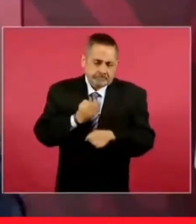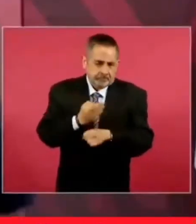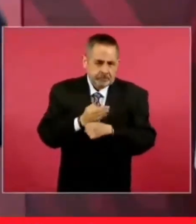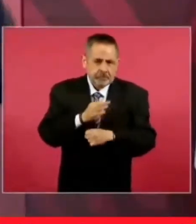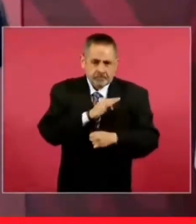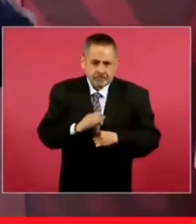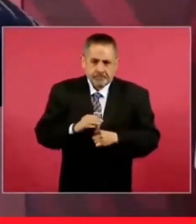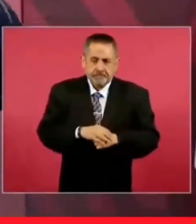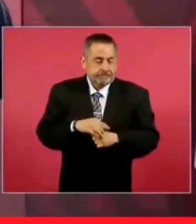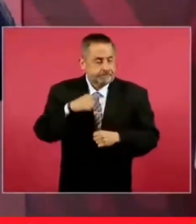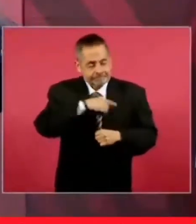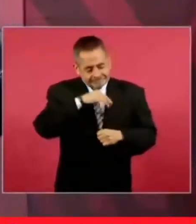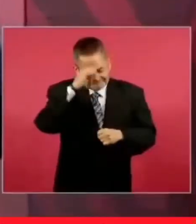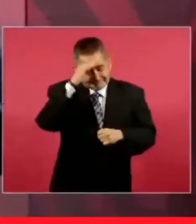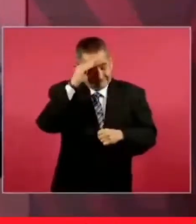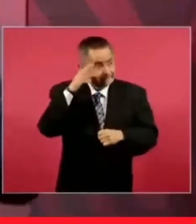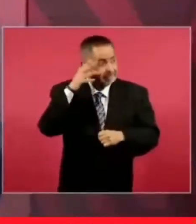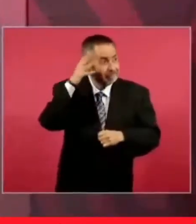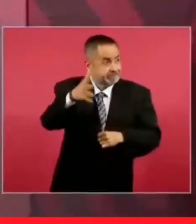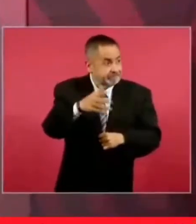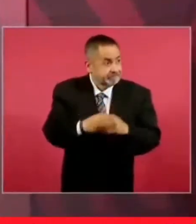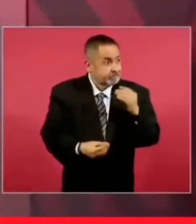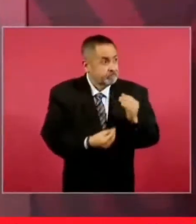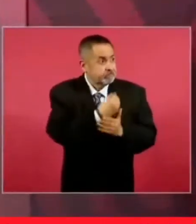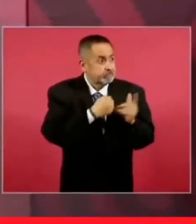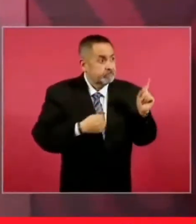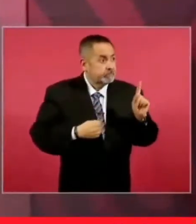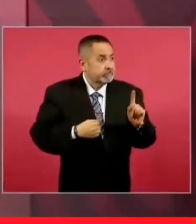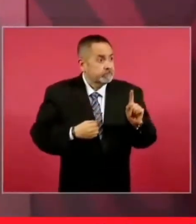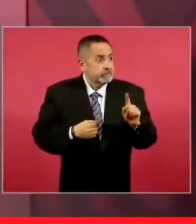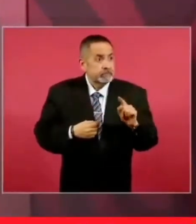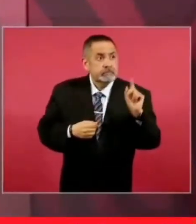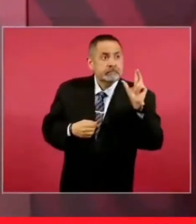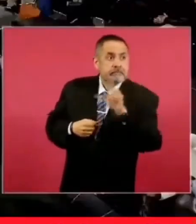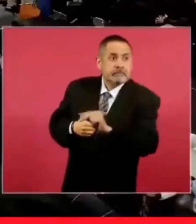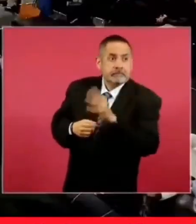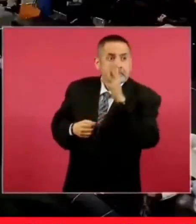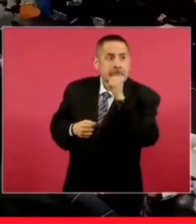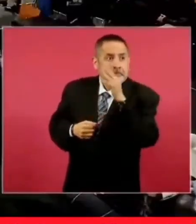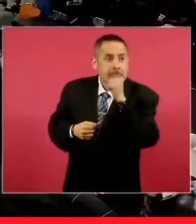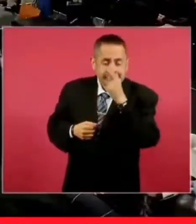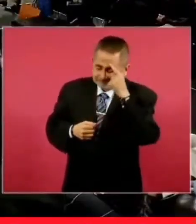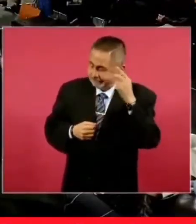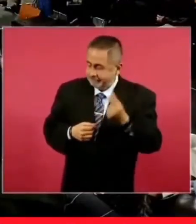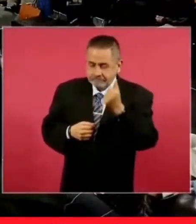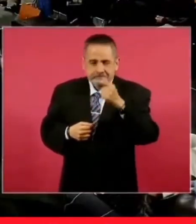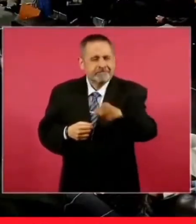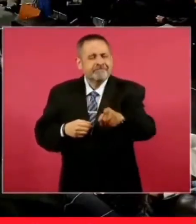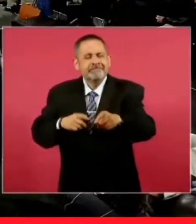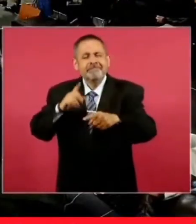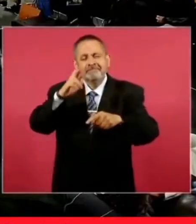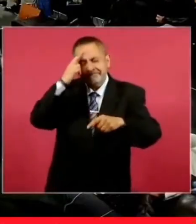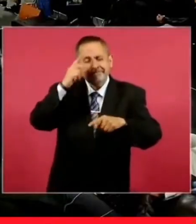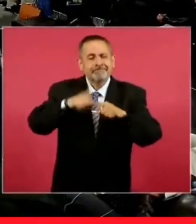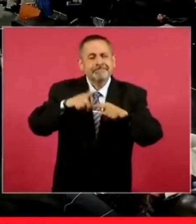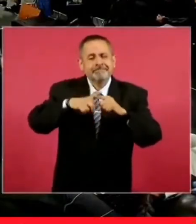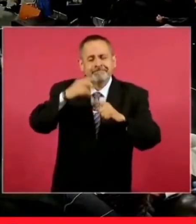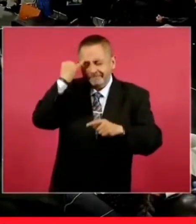Entonces ya están en eso. Esto seguramente es una idea brillante. ¿Cómo se llamaba el?